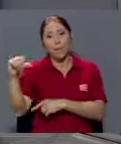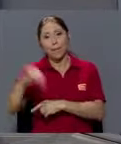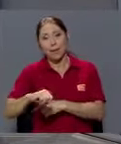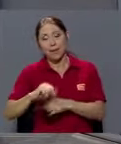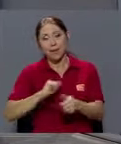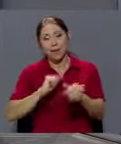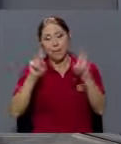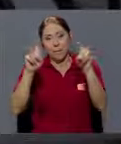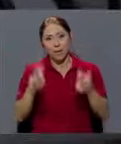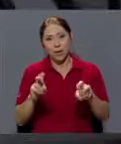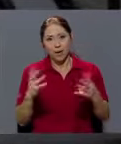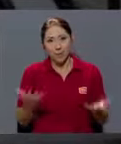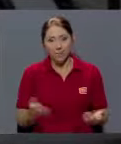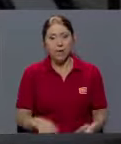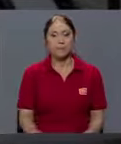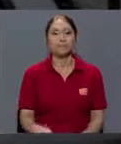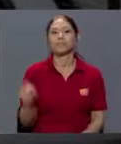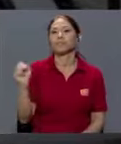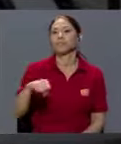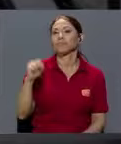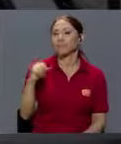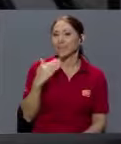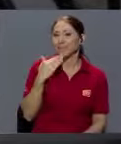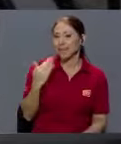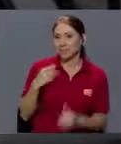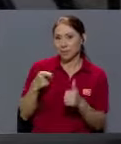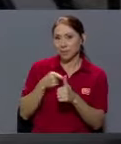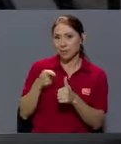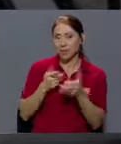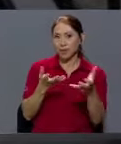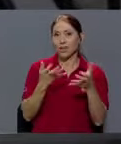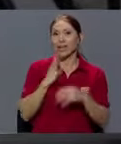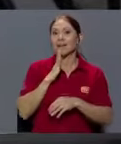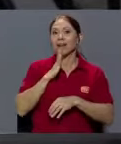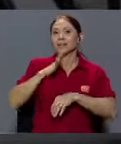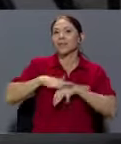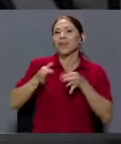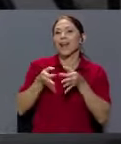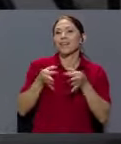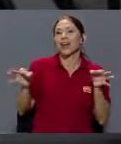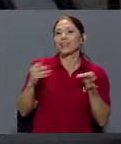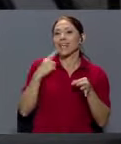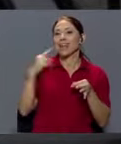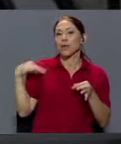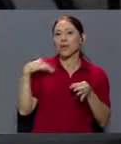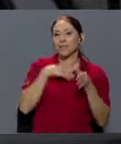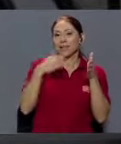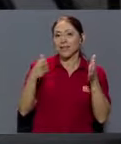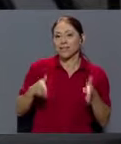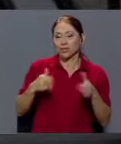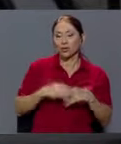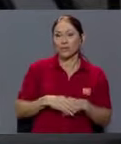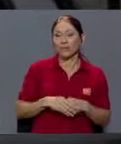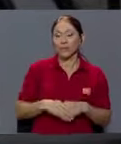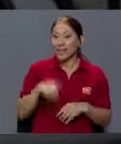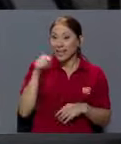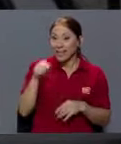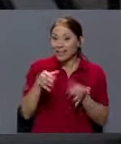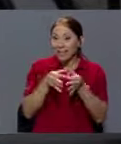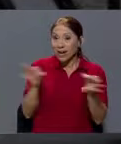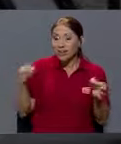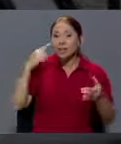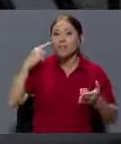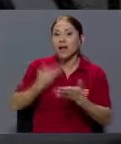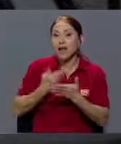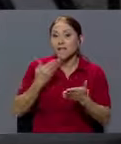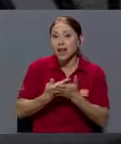instancia. Gracias, sí, Maribel. Yo quisiera antes referirme un poquito a la frase del señor ministro, que refleja muy